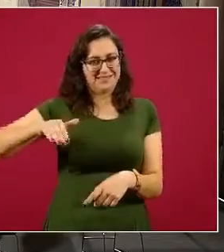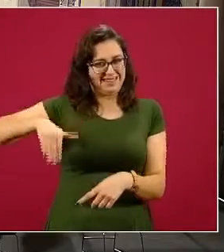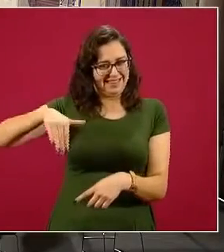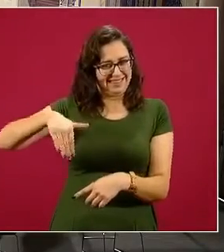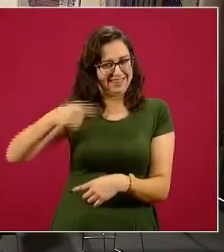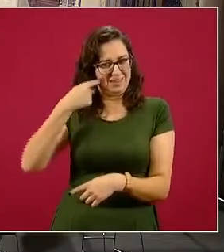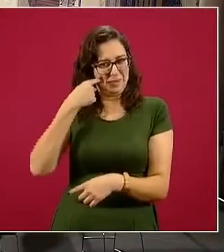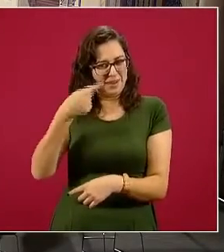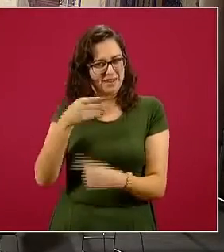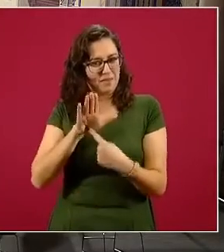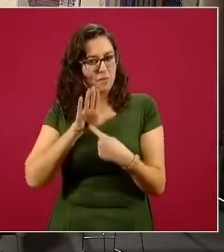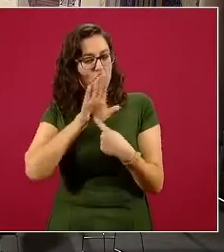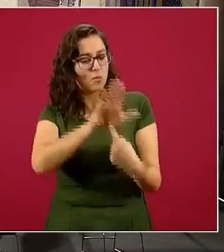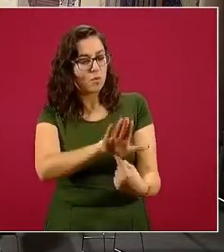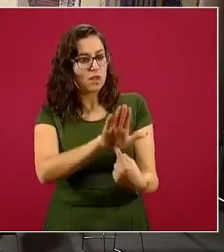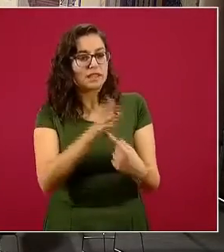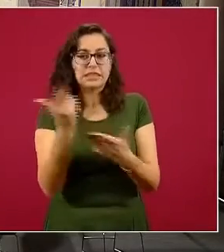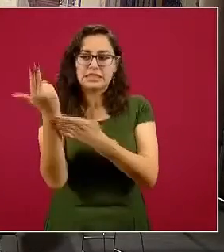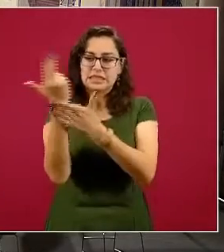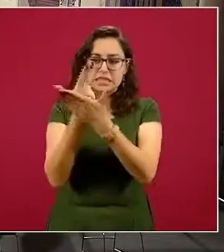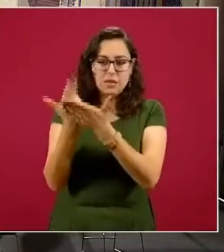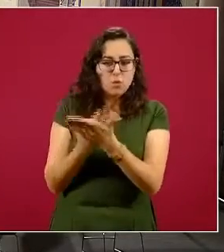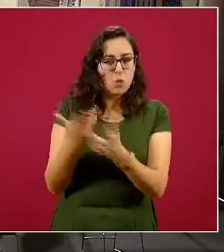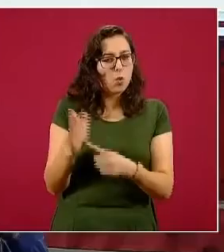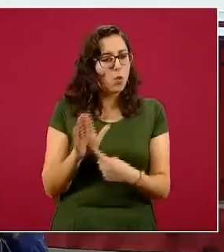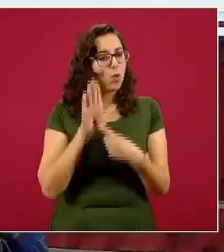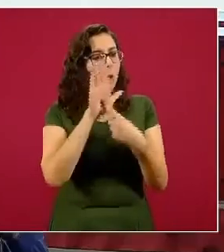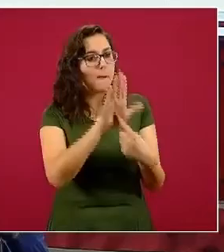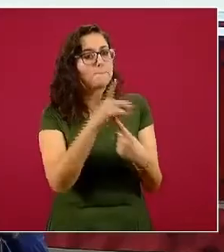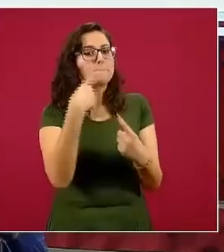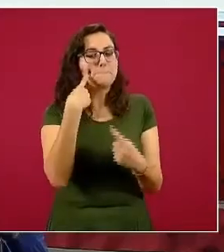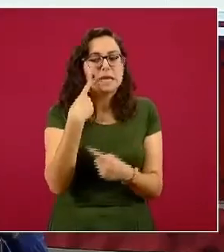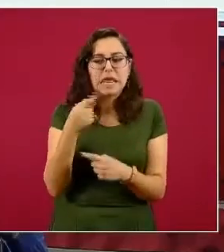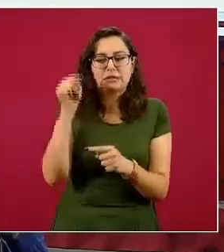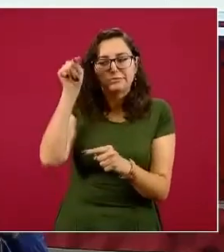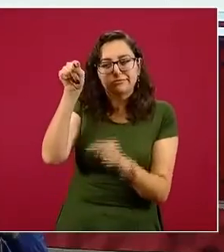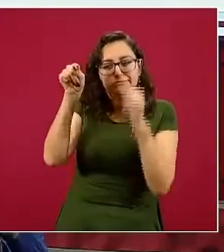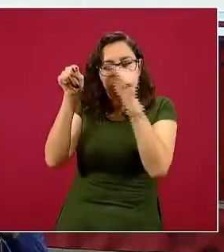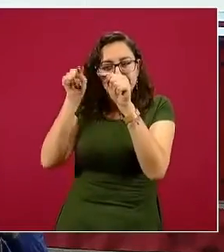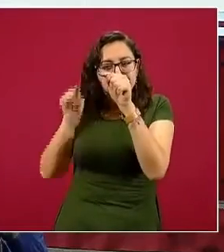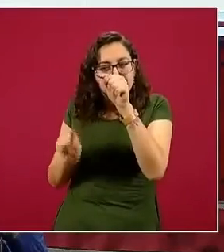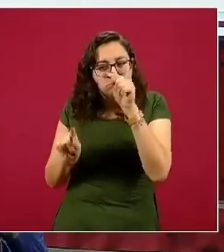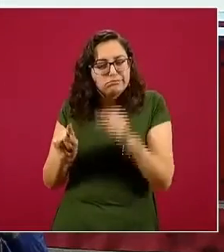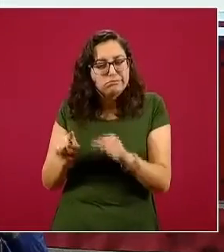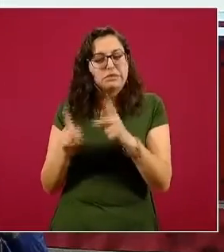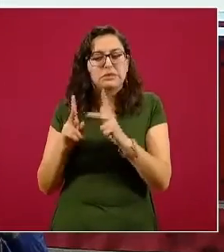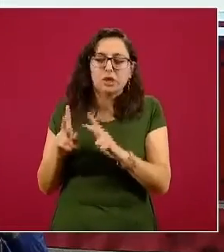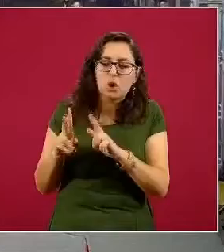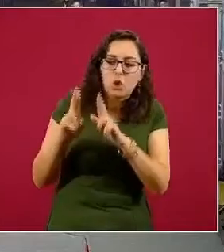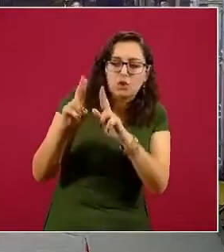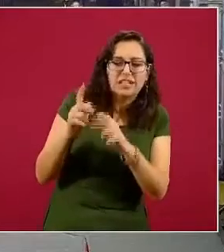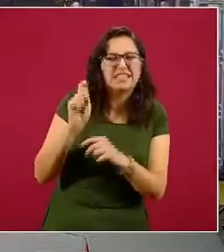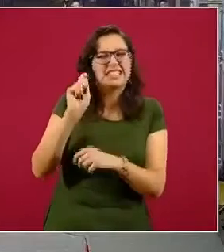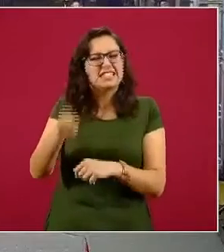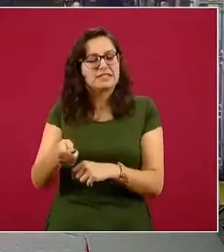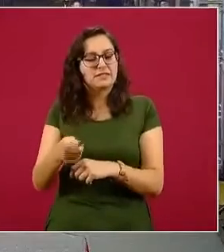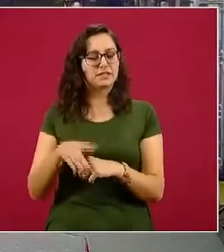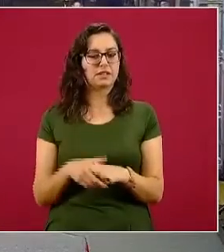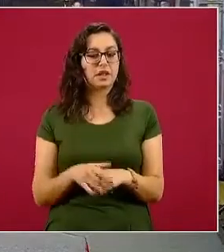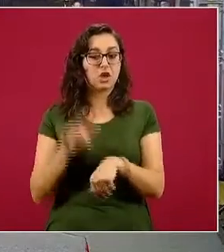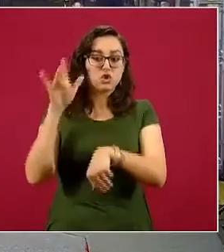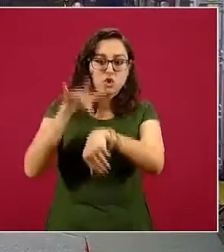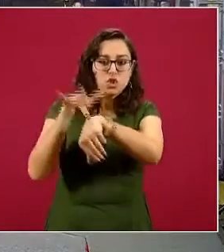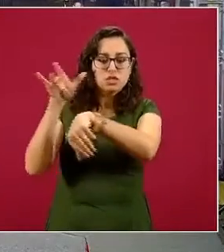pasamos hace rato, explicándole en dónde están los órganos y en dónde vamos a tocar.